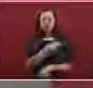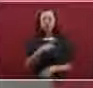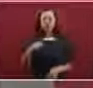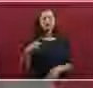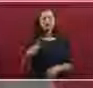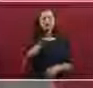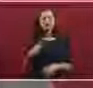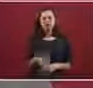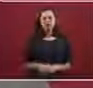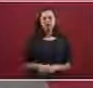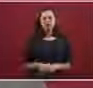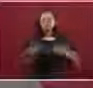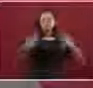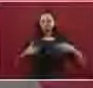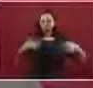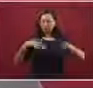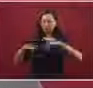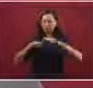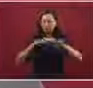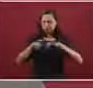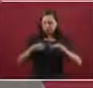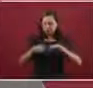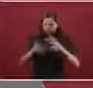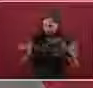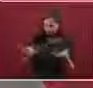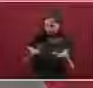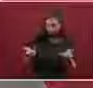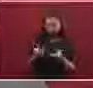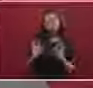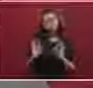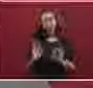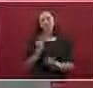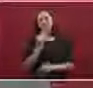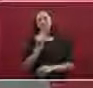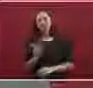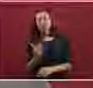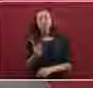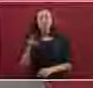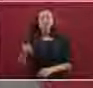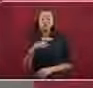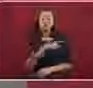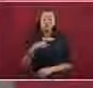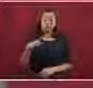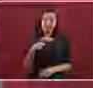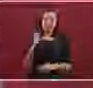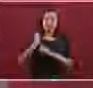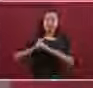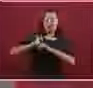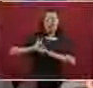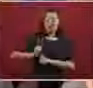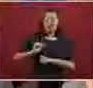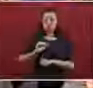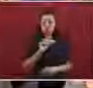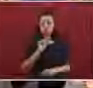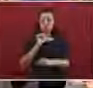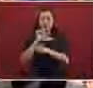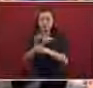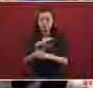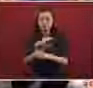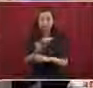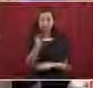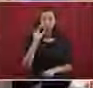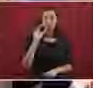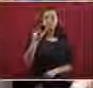lo que hagan los trabajadores, que le pidan a la autoridad de que